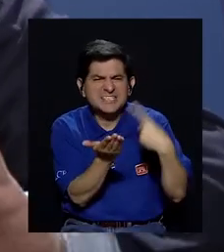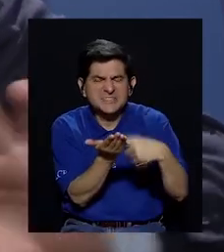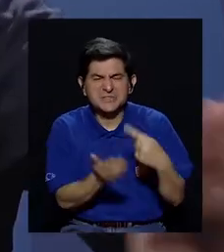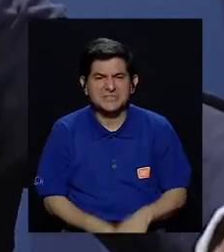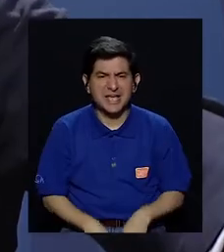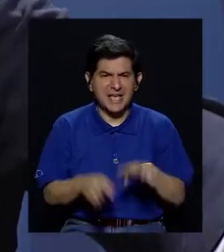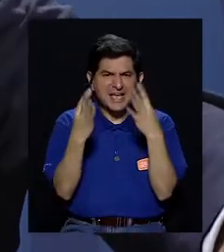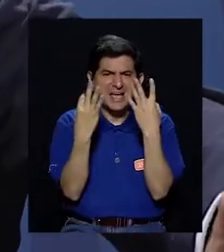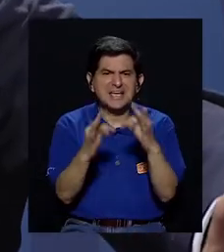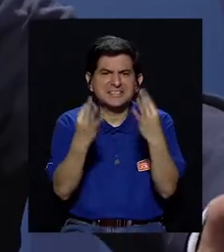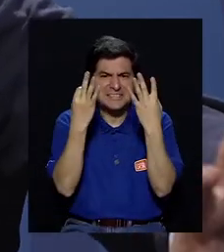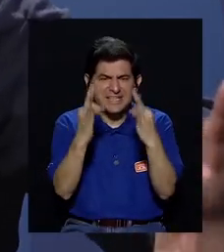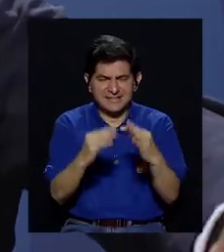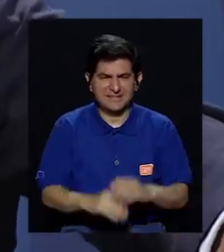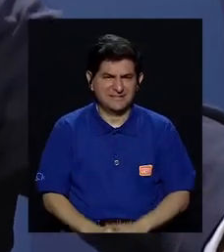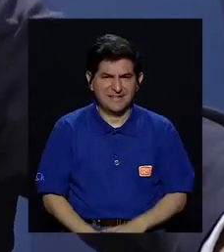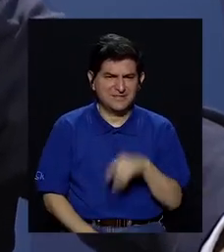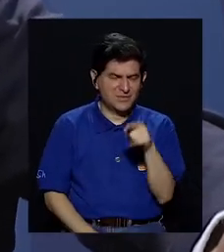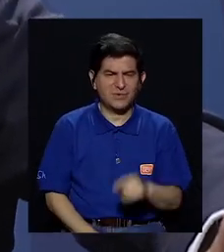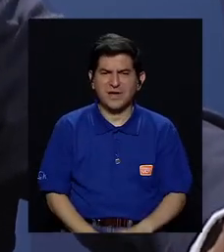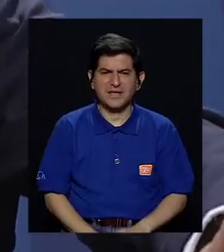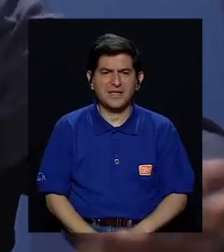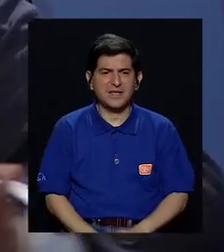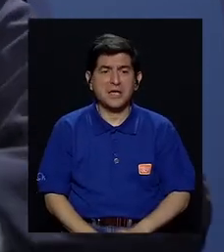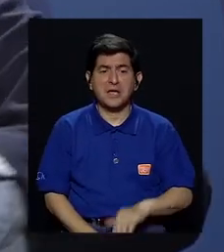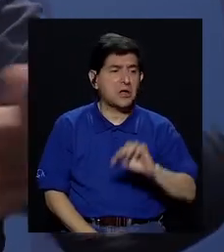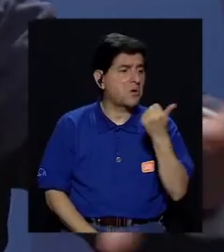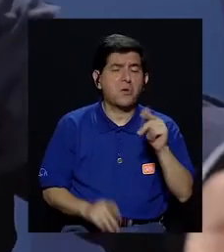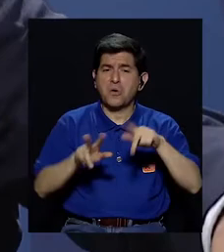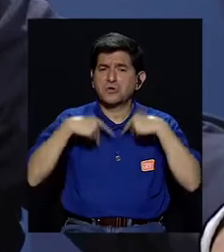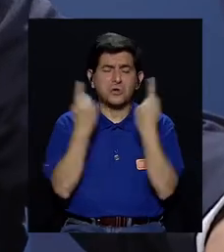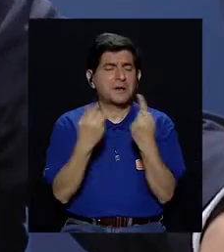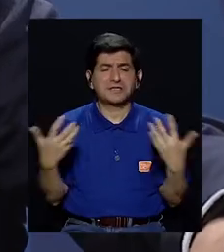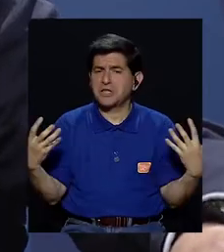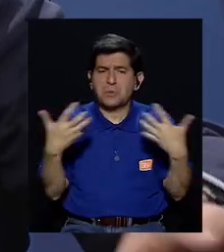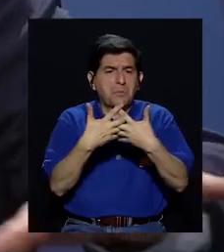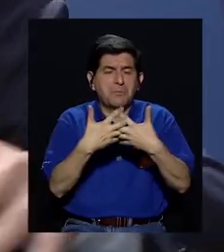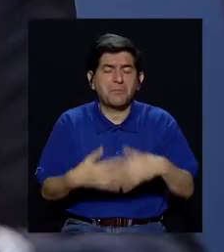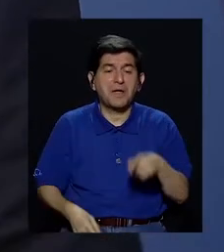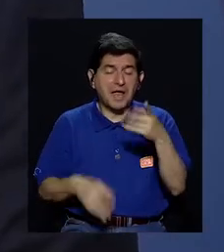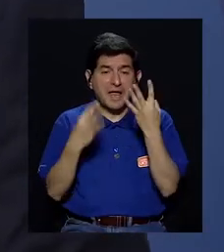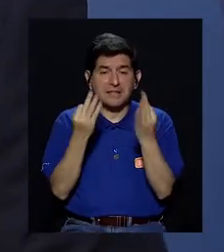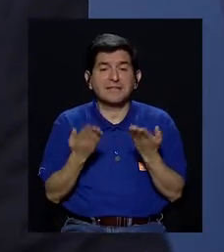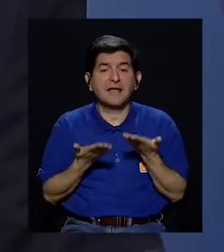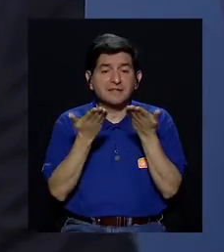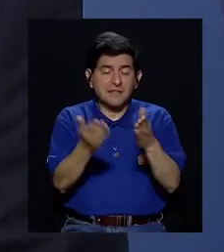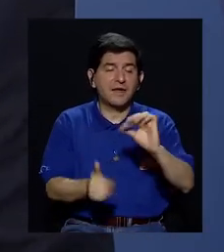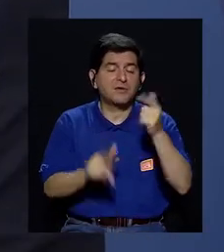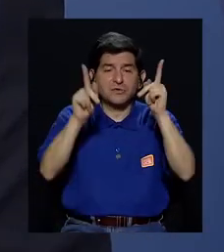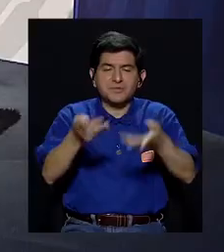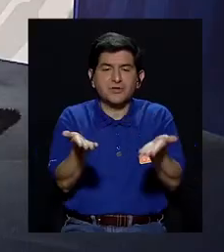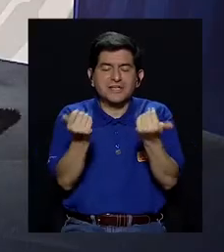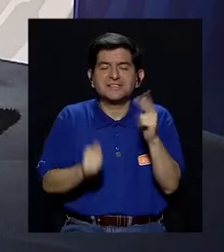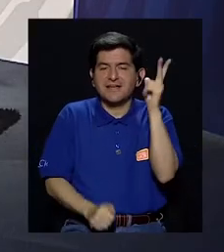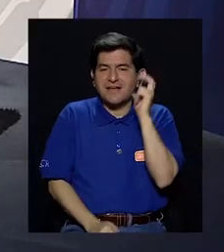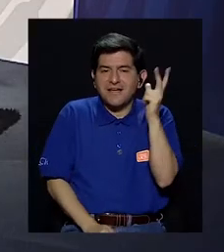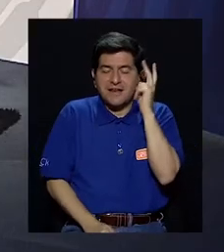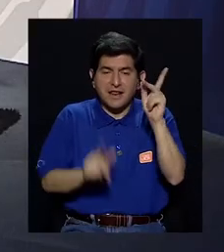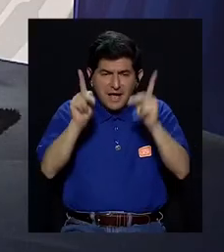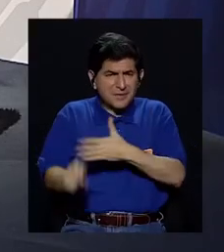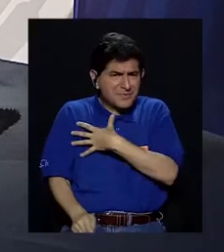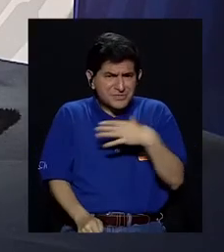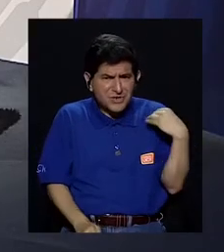está buscando un mercado quien no no simpatiza con ninguno de los otros partidos entonces le está dando lo que los otros quieren escuchar